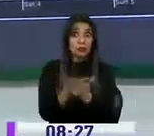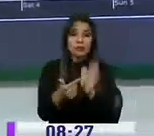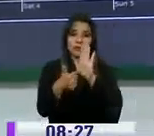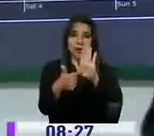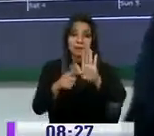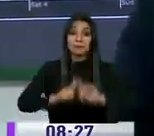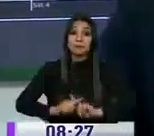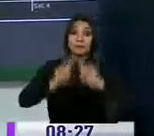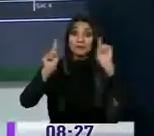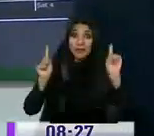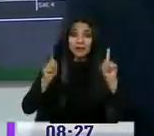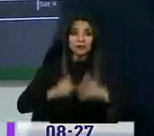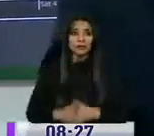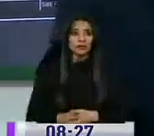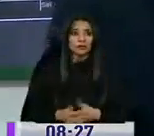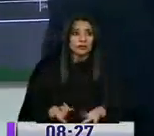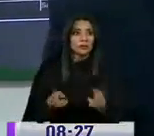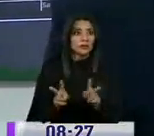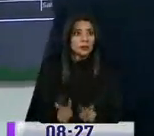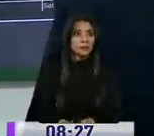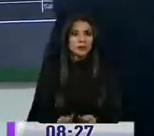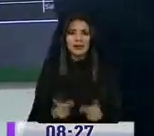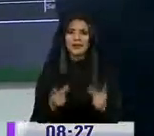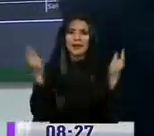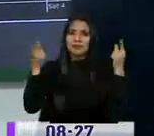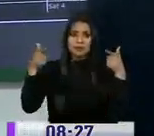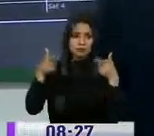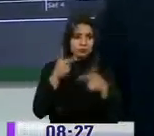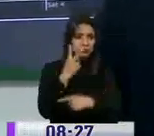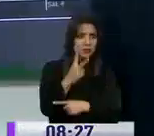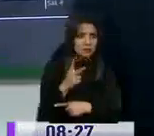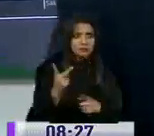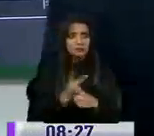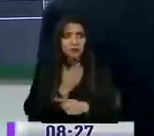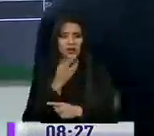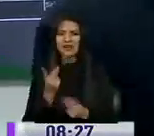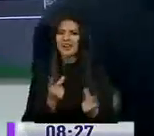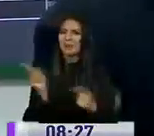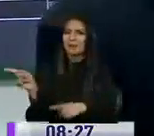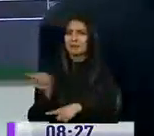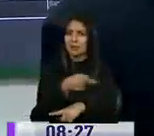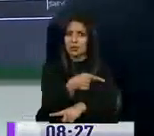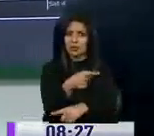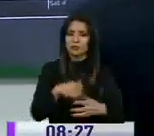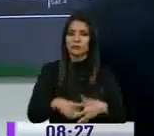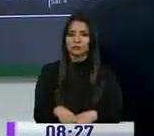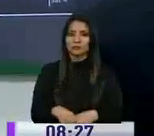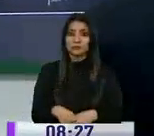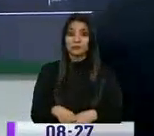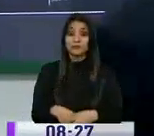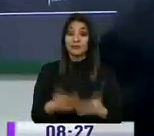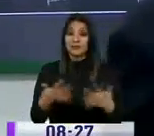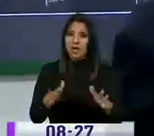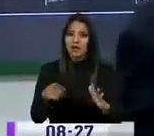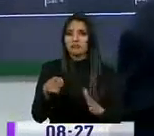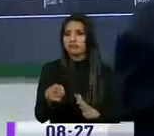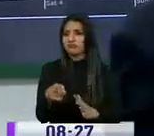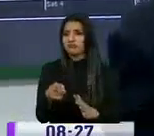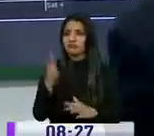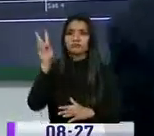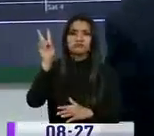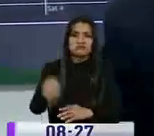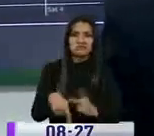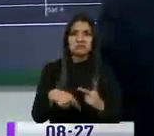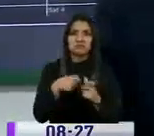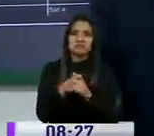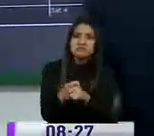pero también sirve para actuar de inmediato, para que, por ejemplo, esta unidad de transporte donde se ha producido el reporte de robo